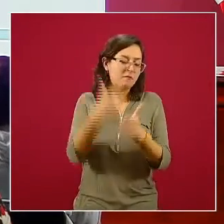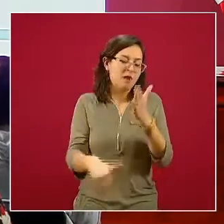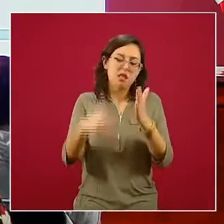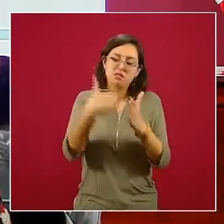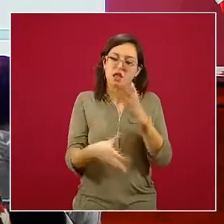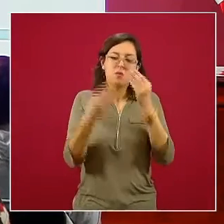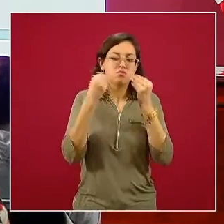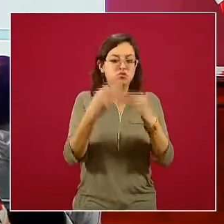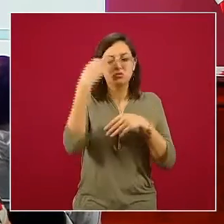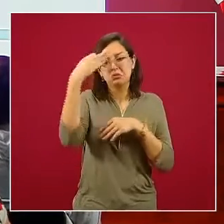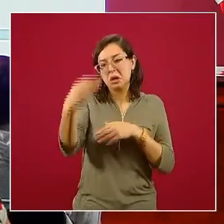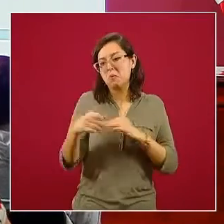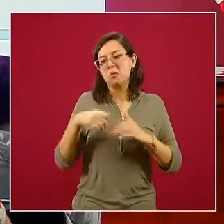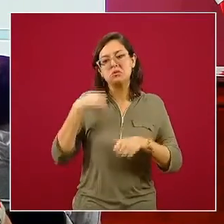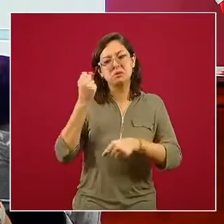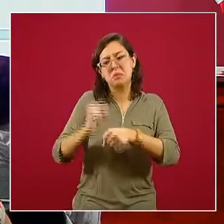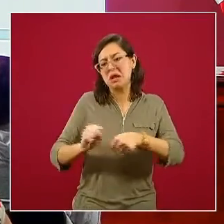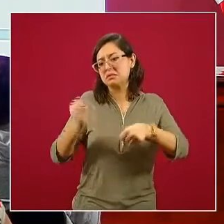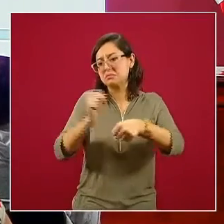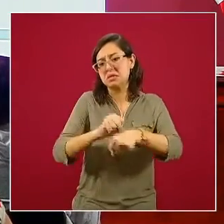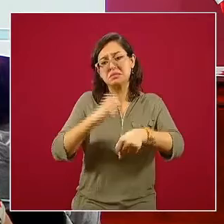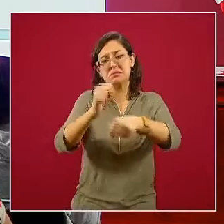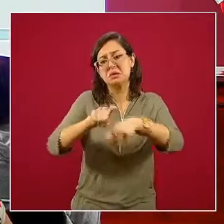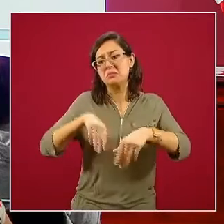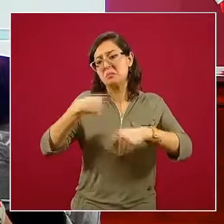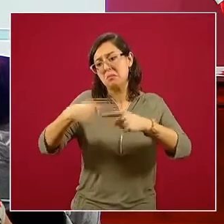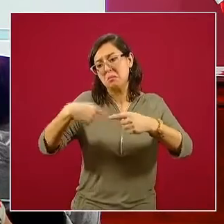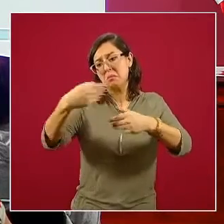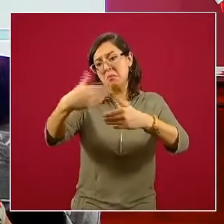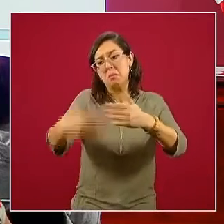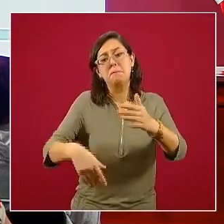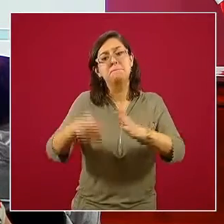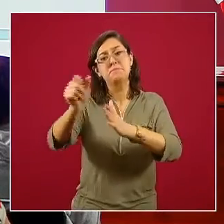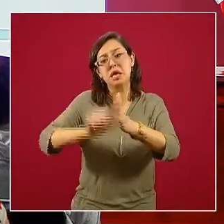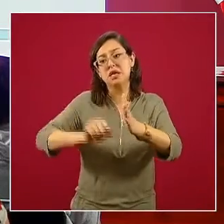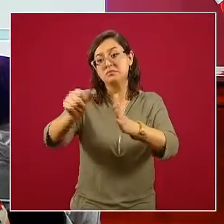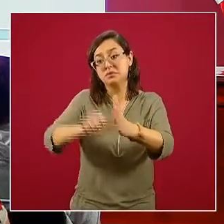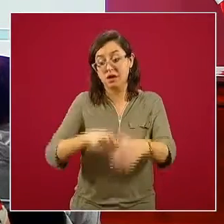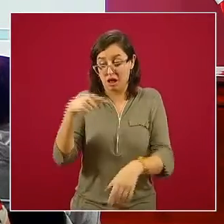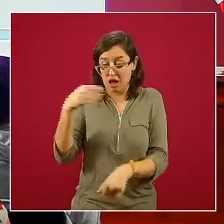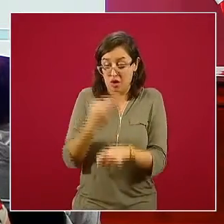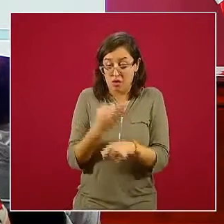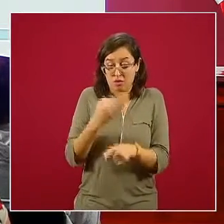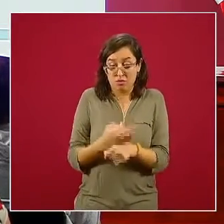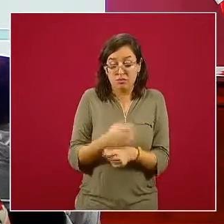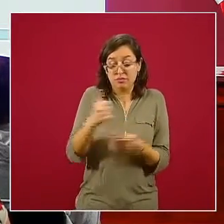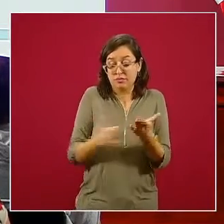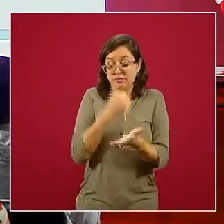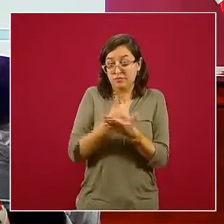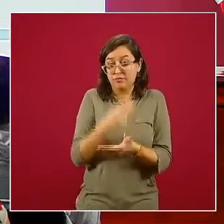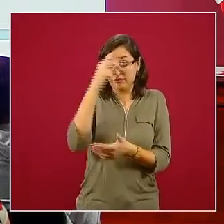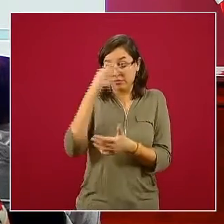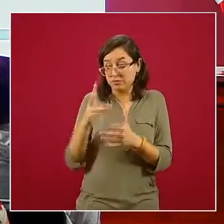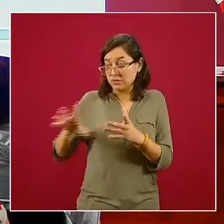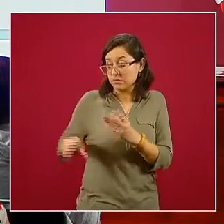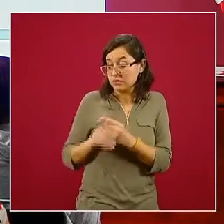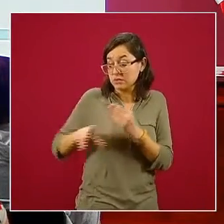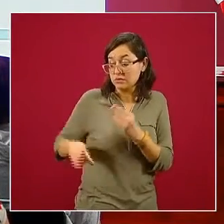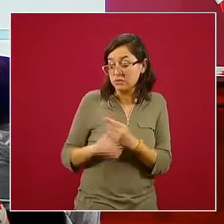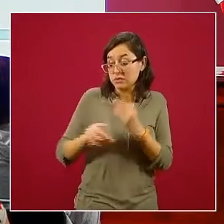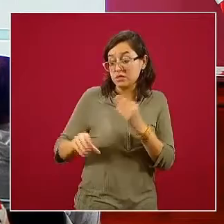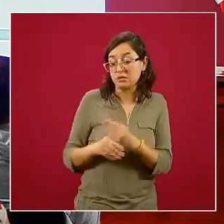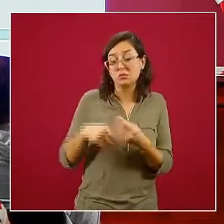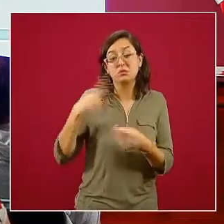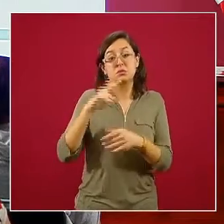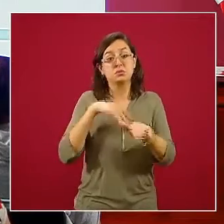semanas, posiblemente meses, en la medida en que otras localidades diferentes a la Ciudad de México están precisamente en las fases iniciales